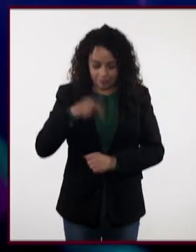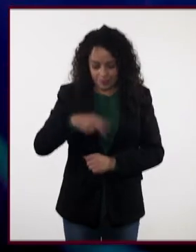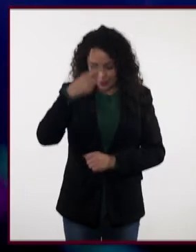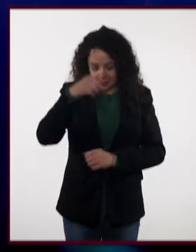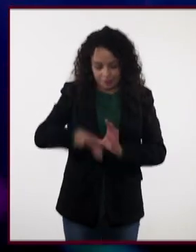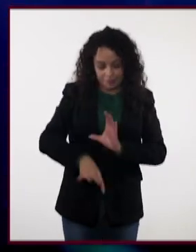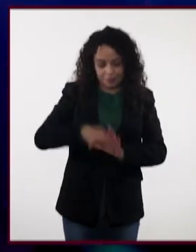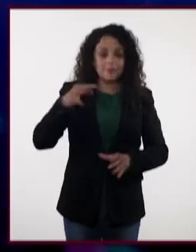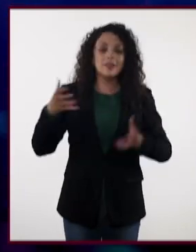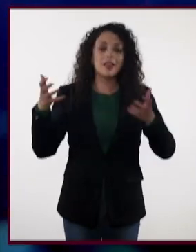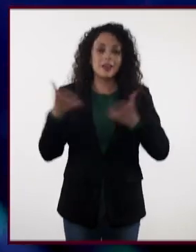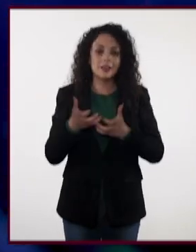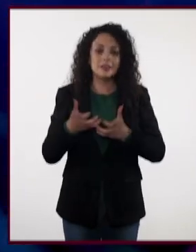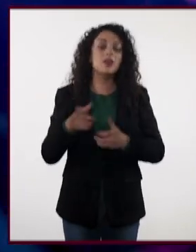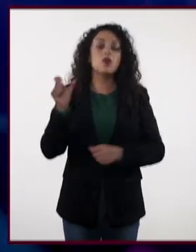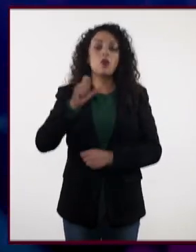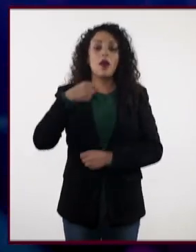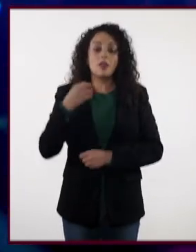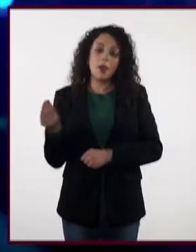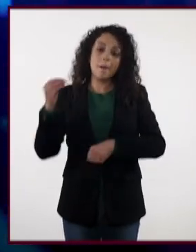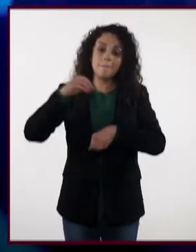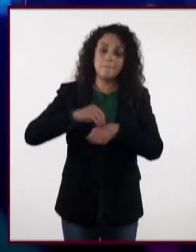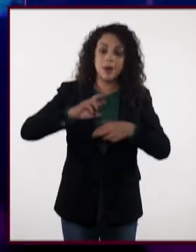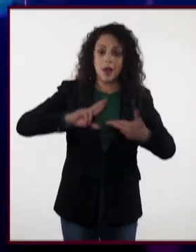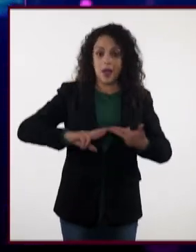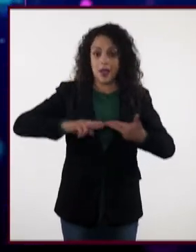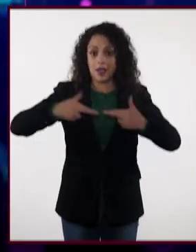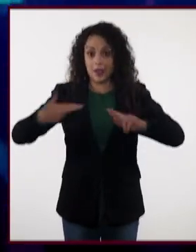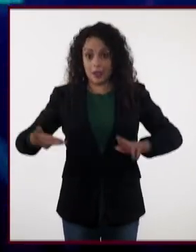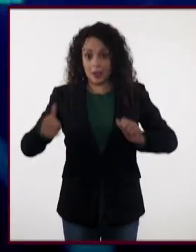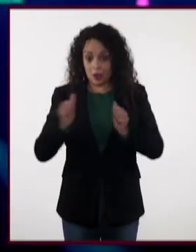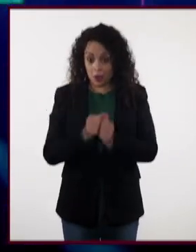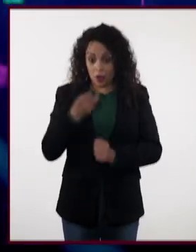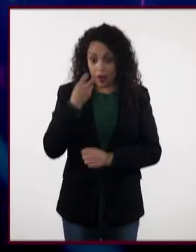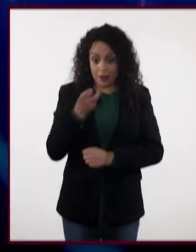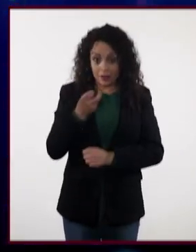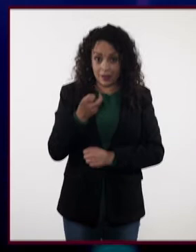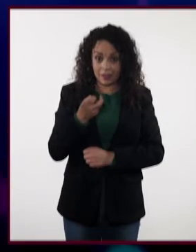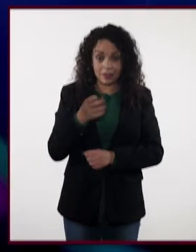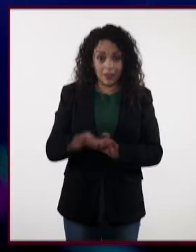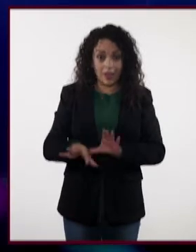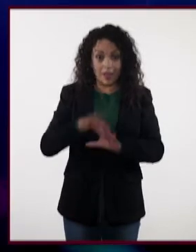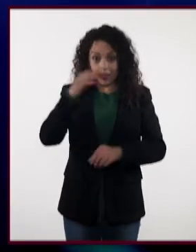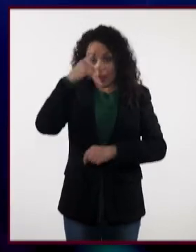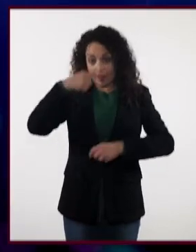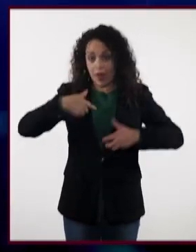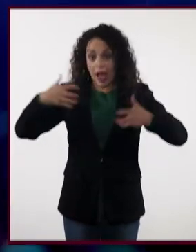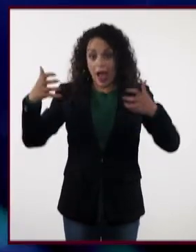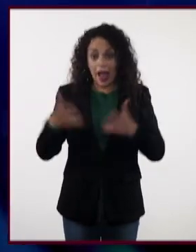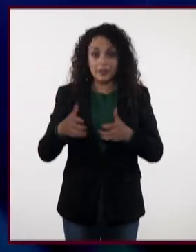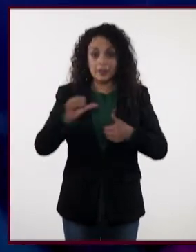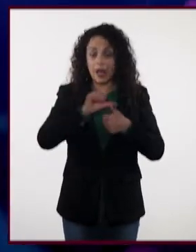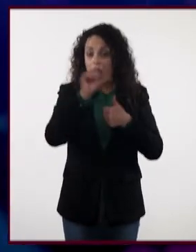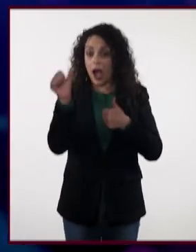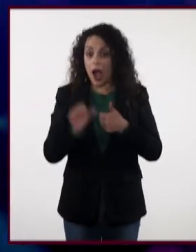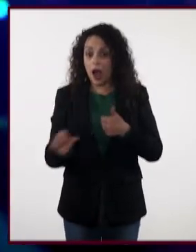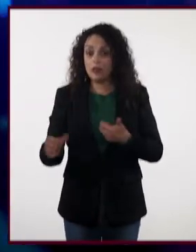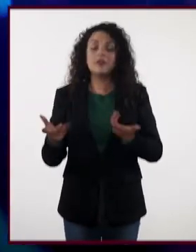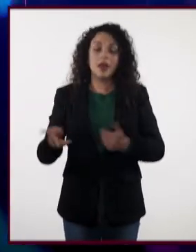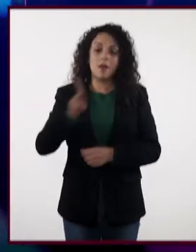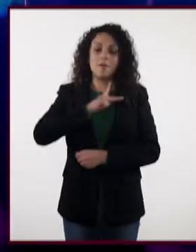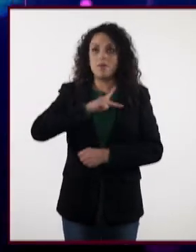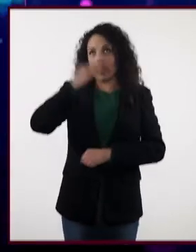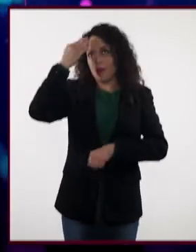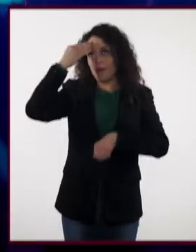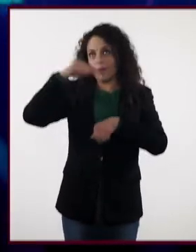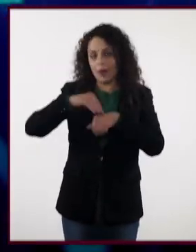momento de meterle hilo, intervenirlas con eso, pues es una manera también de explorar en mi memoria y